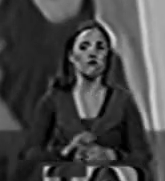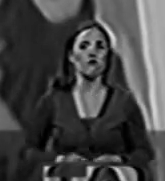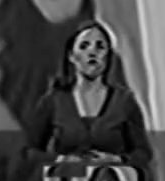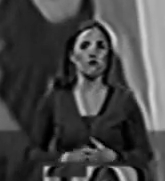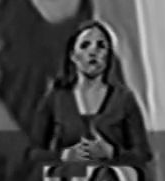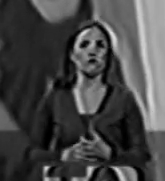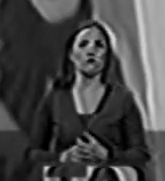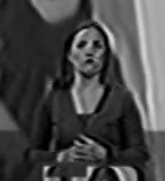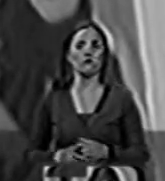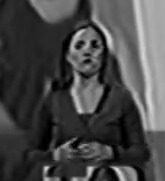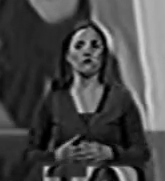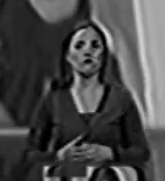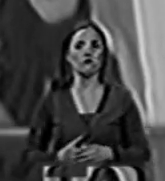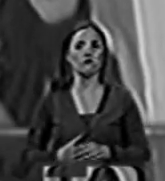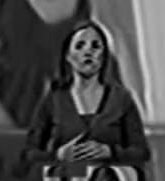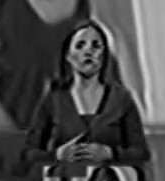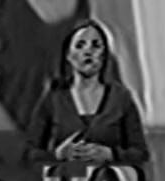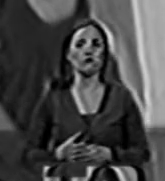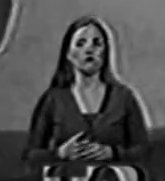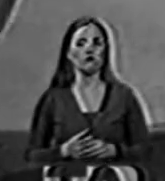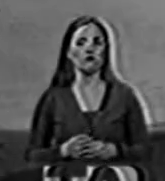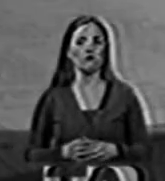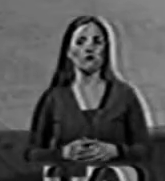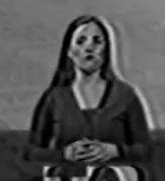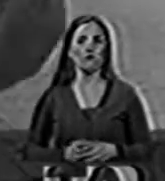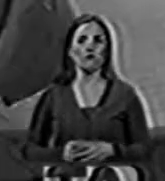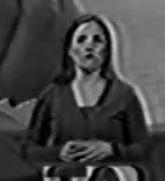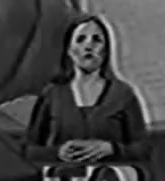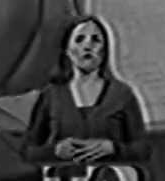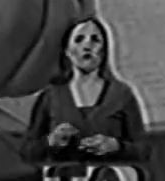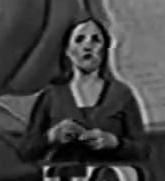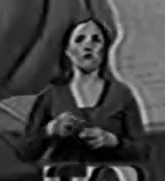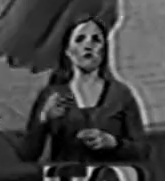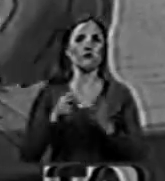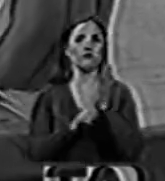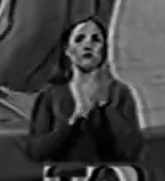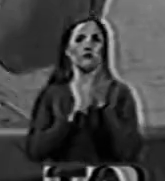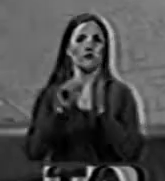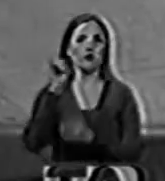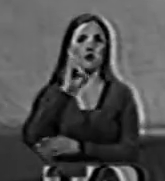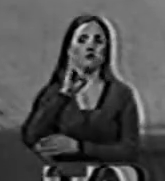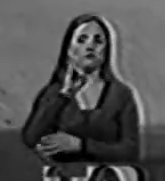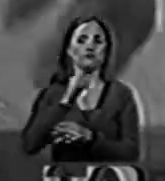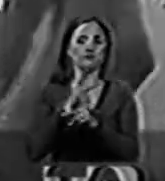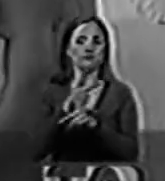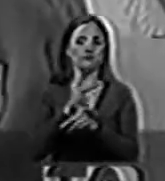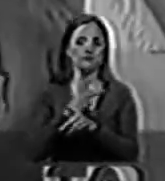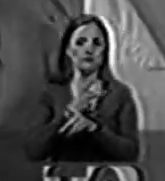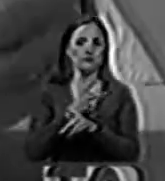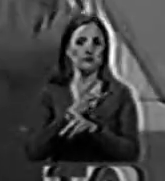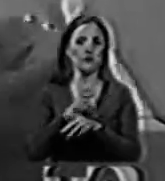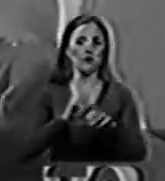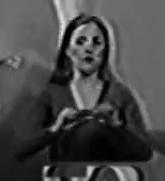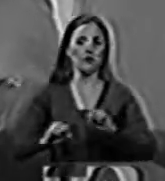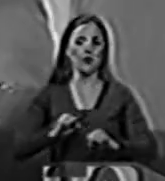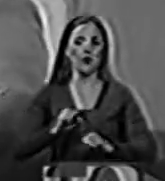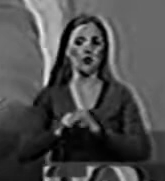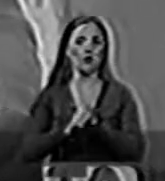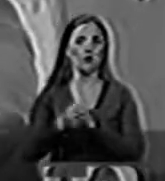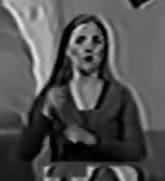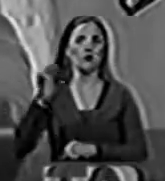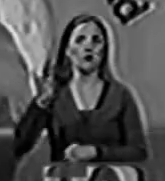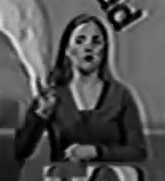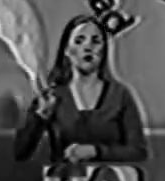de Francisco Vizcaíno. García es exministra de Industrias y Productividad, cargo que ocupó desde mayo de